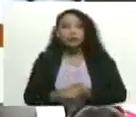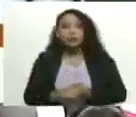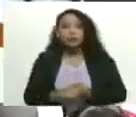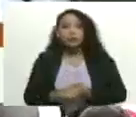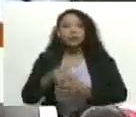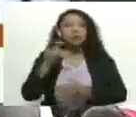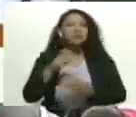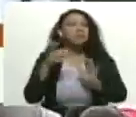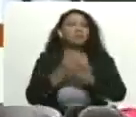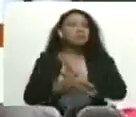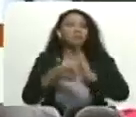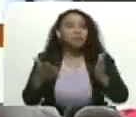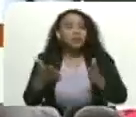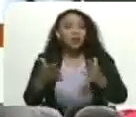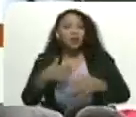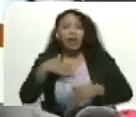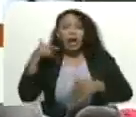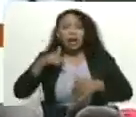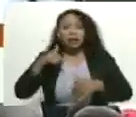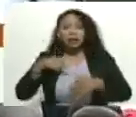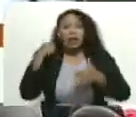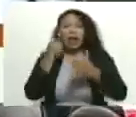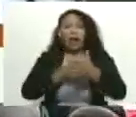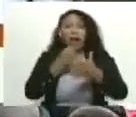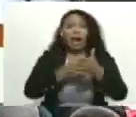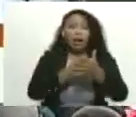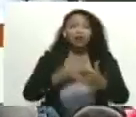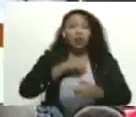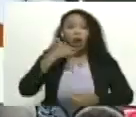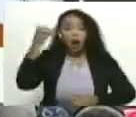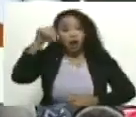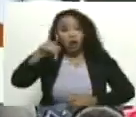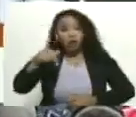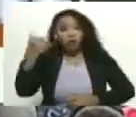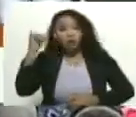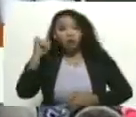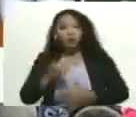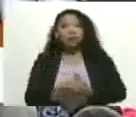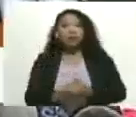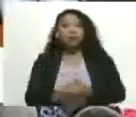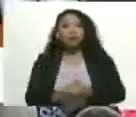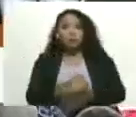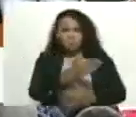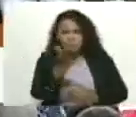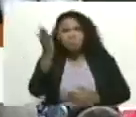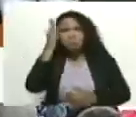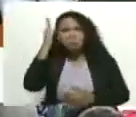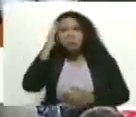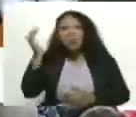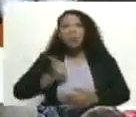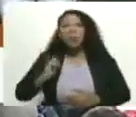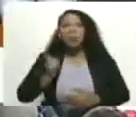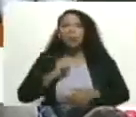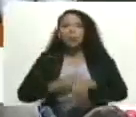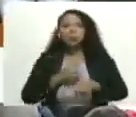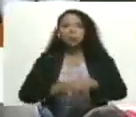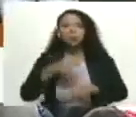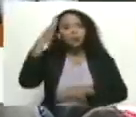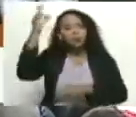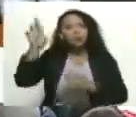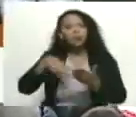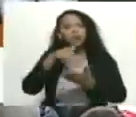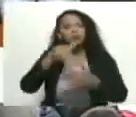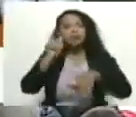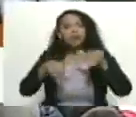necesarias en medio del fragor de todas estas batallas. Ustedes saben que en cualquier momento el Consejo Nacional Electoral va a